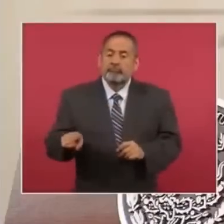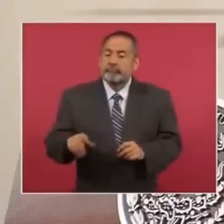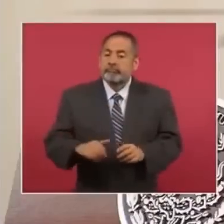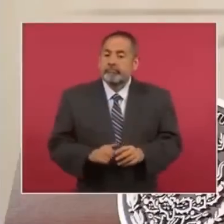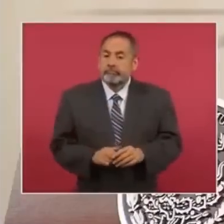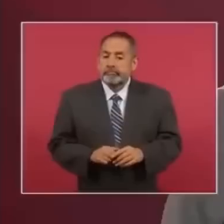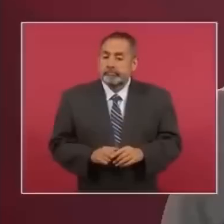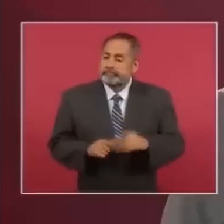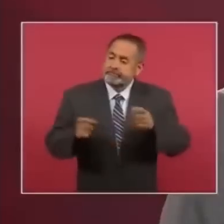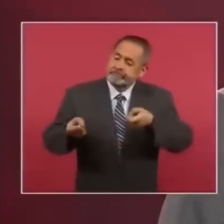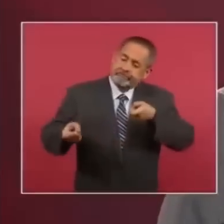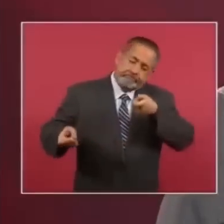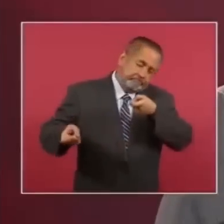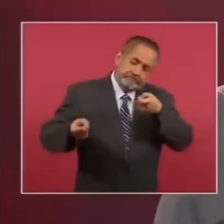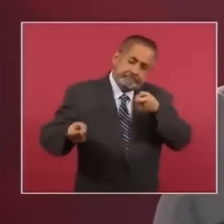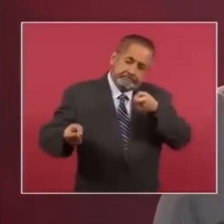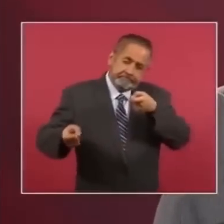le tiraron